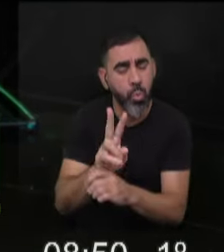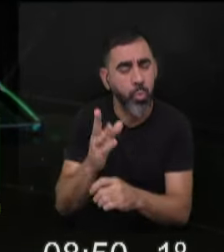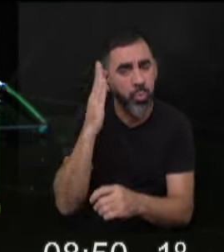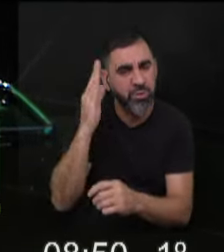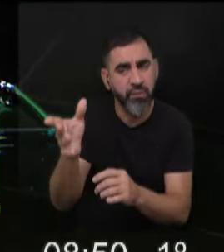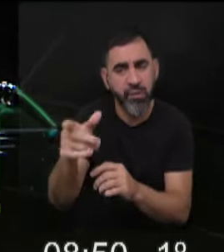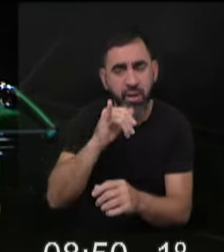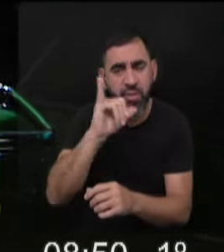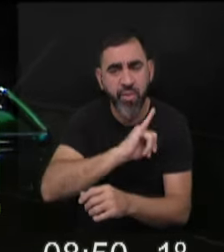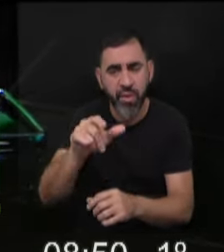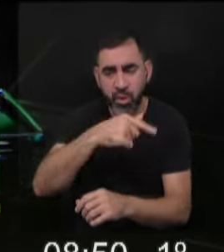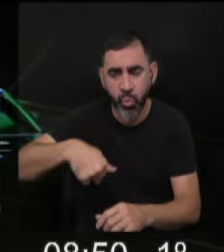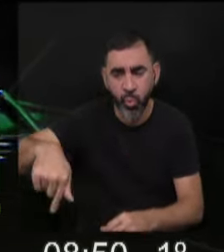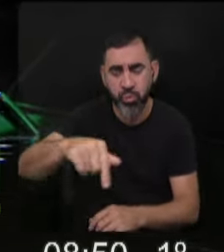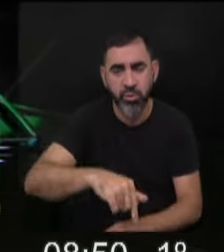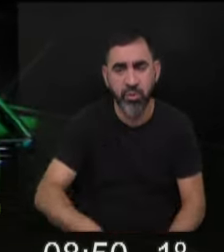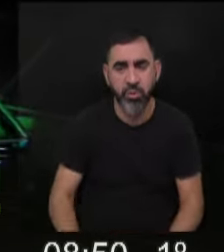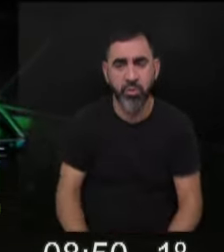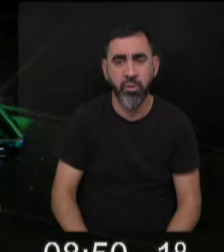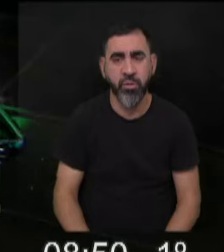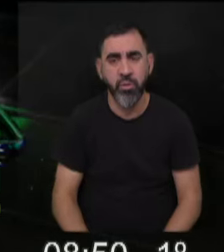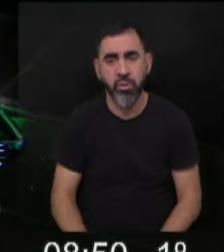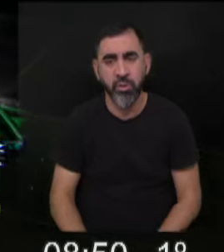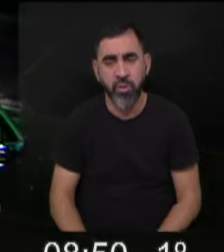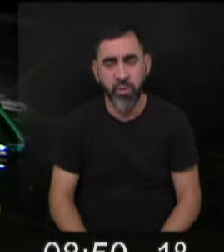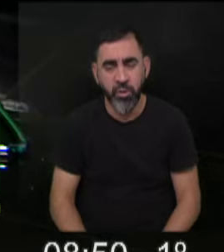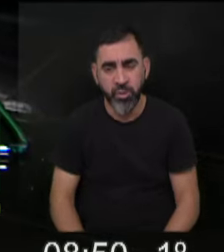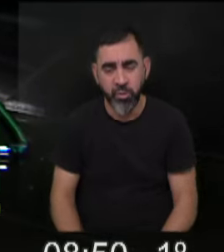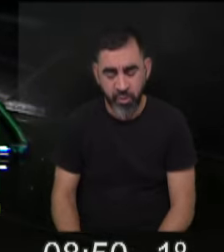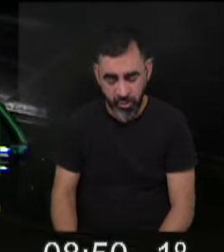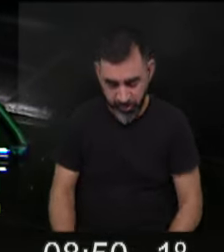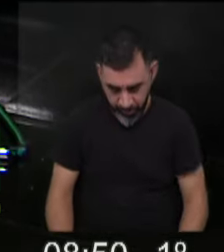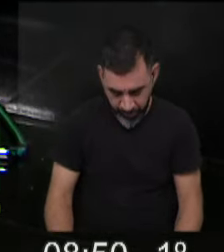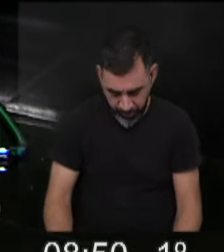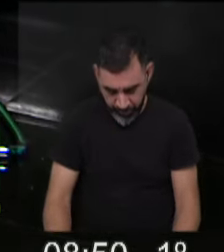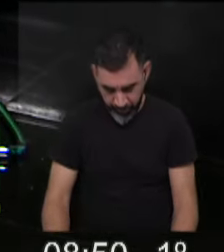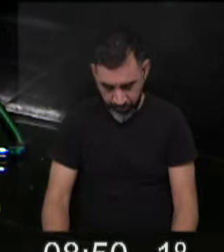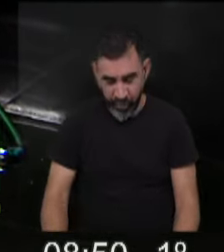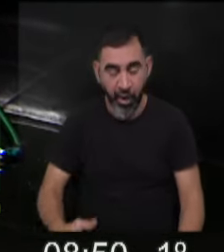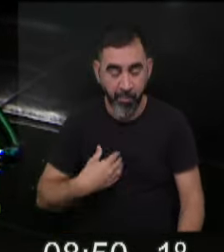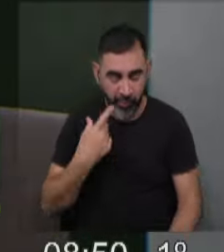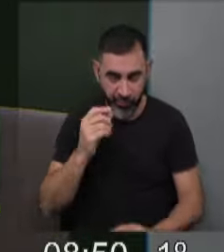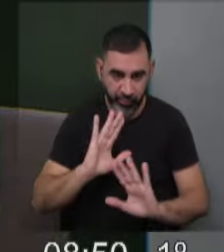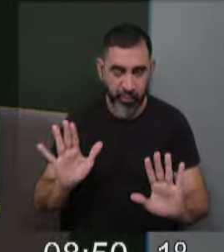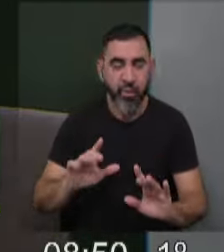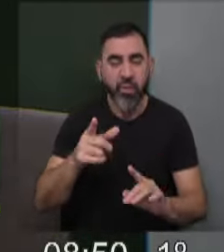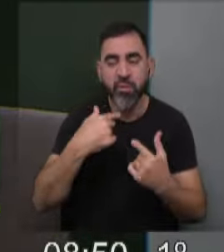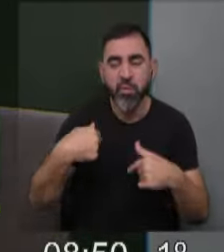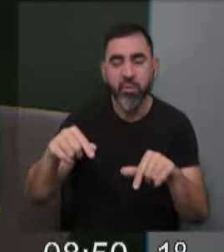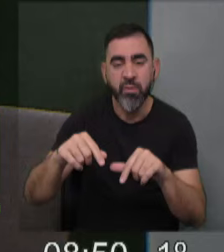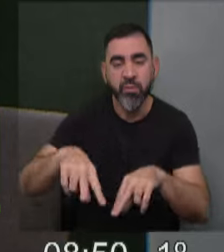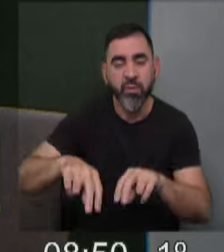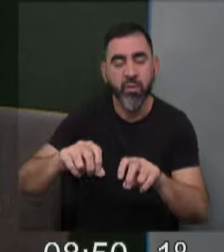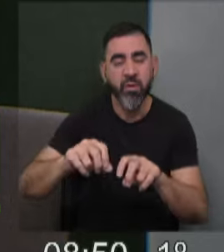les llega esa información? Y después precisar un poco más, porque capaz que yo no me doy cuenta, ¿no? Cuando ustedes dicen analizar